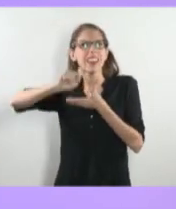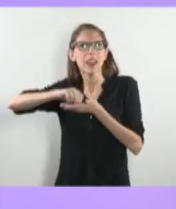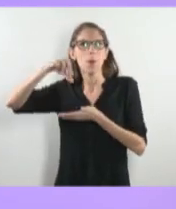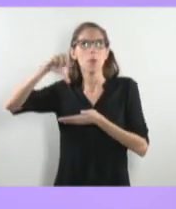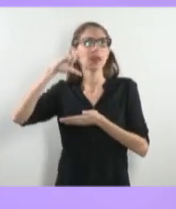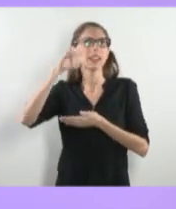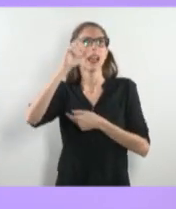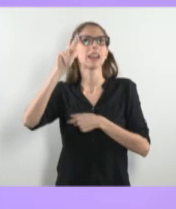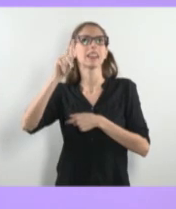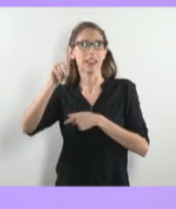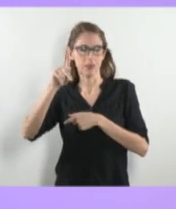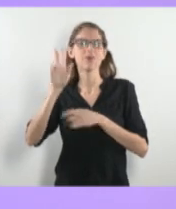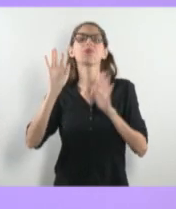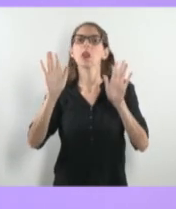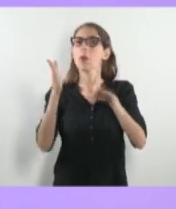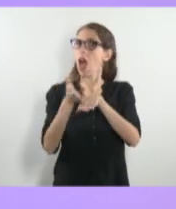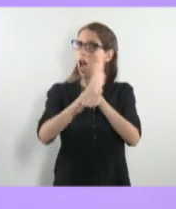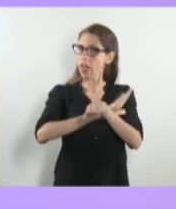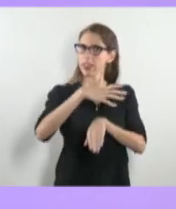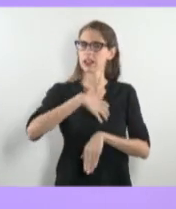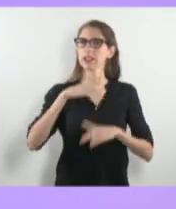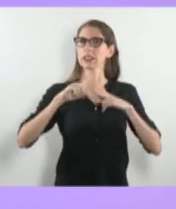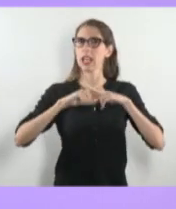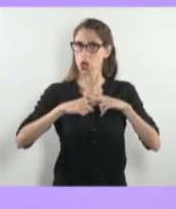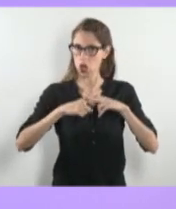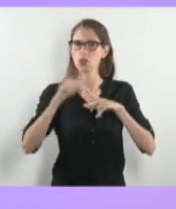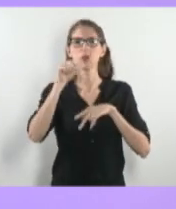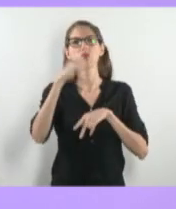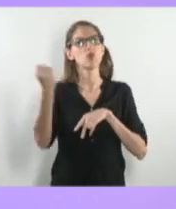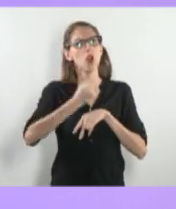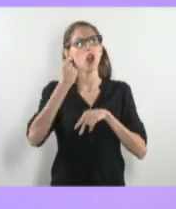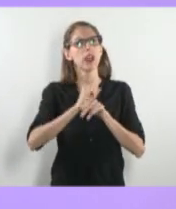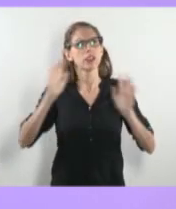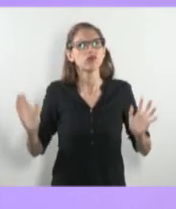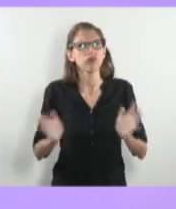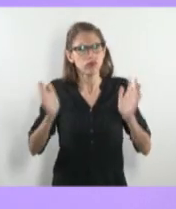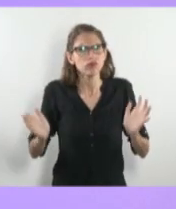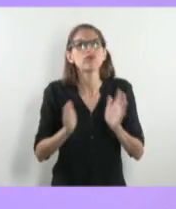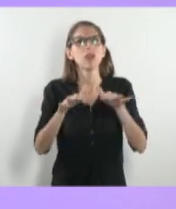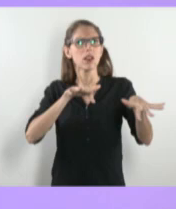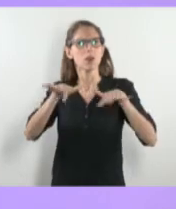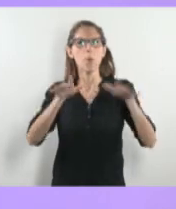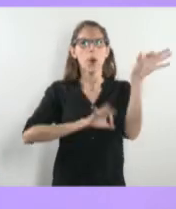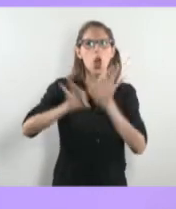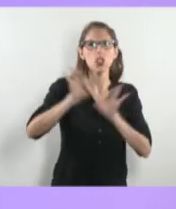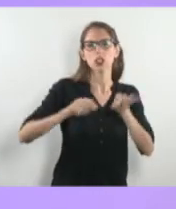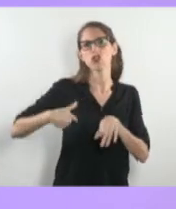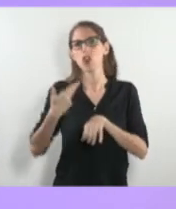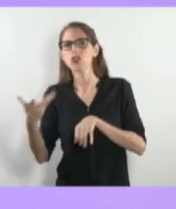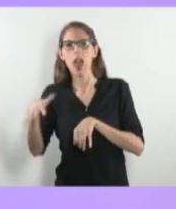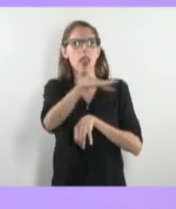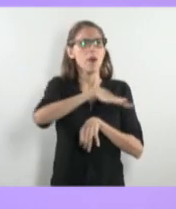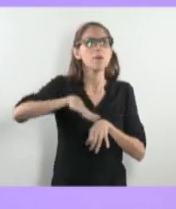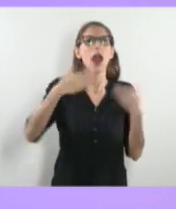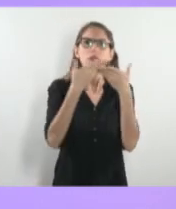de tecnología. Es importante impulsar y participar en proyectos sociales, barriales, comunitarios, que tengan en